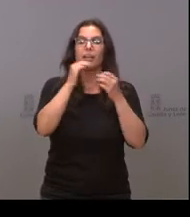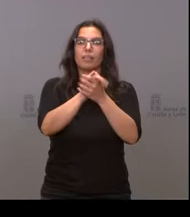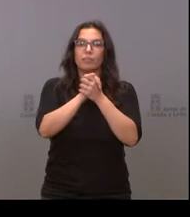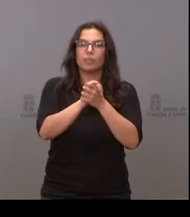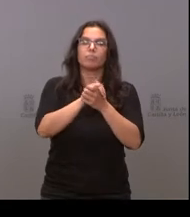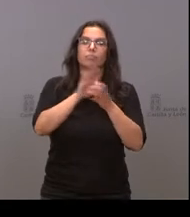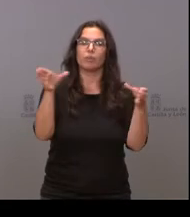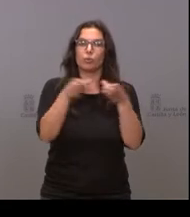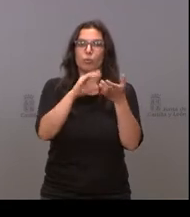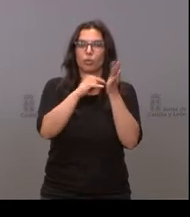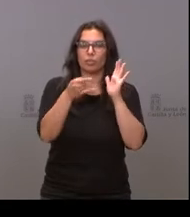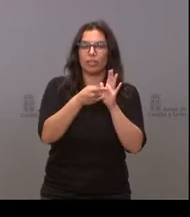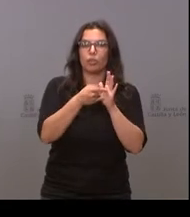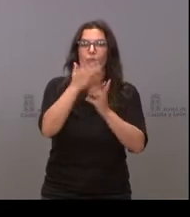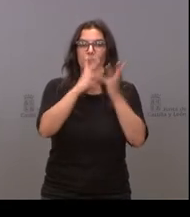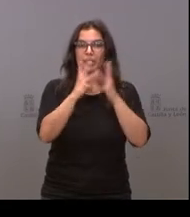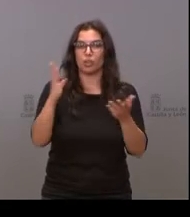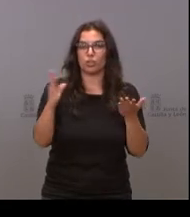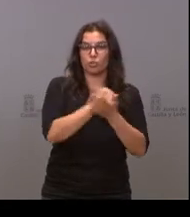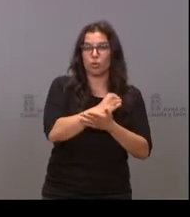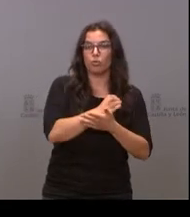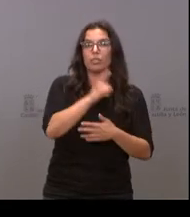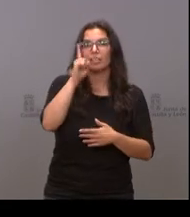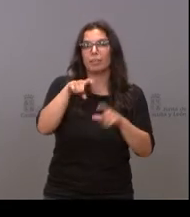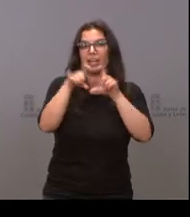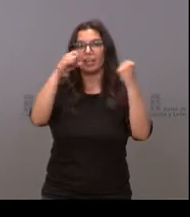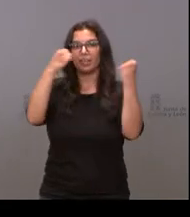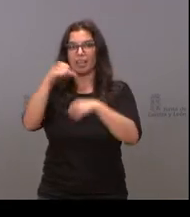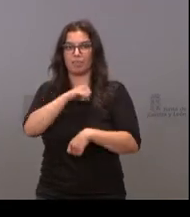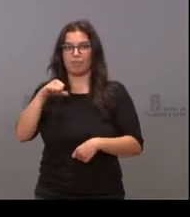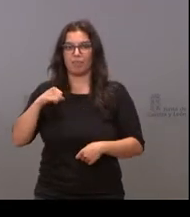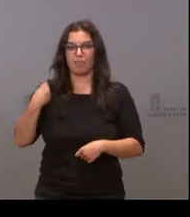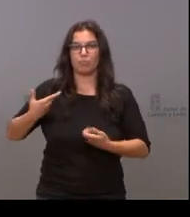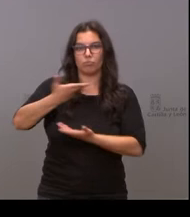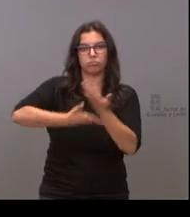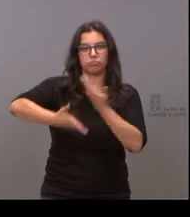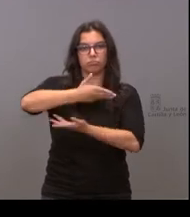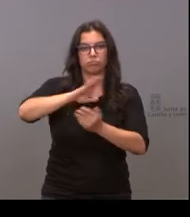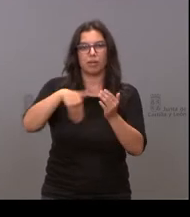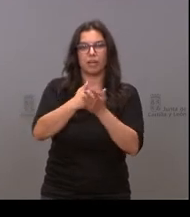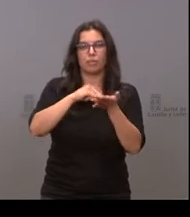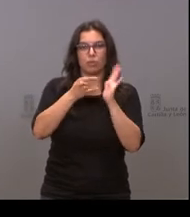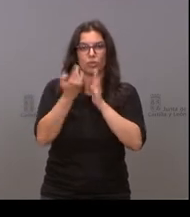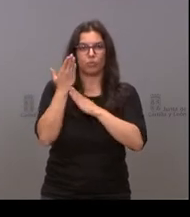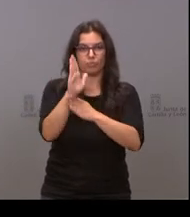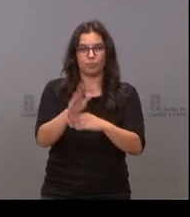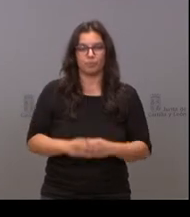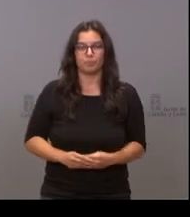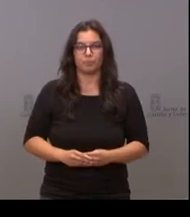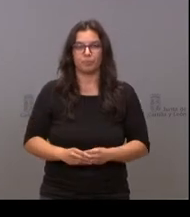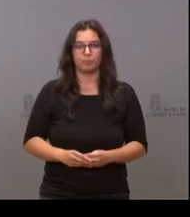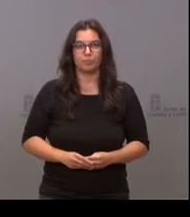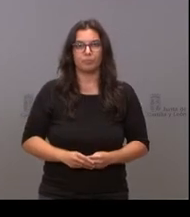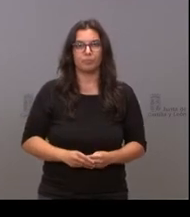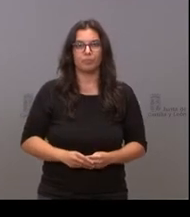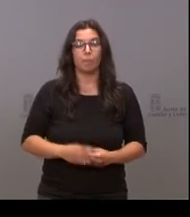las administraciones colaboradoras como del resto de entidades privadas que han puesto en marcha este proyecto pero